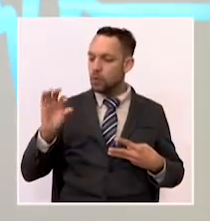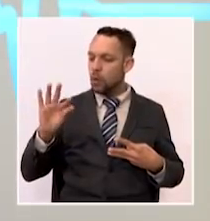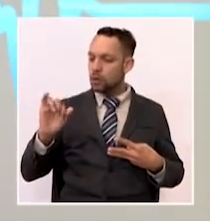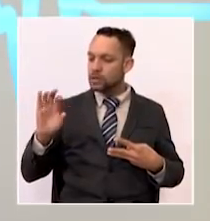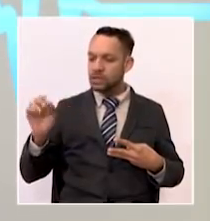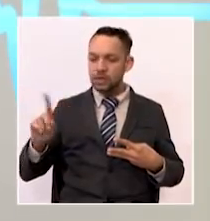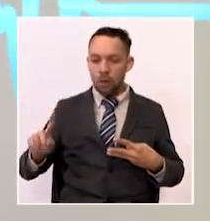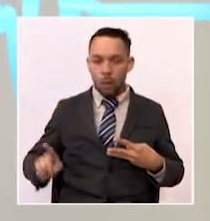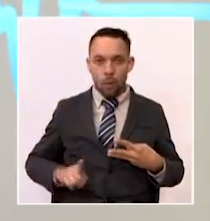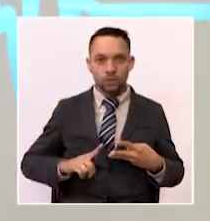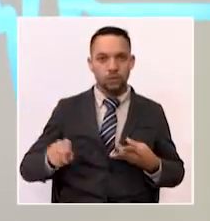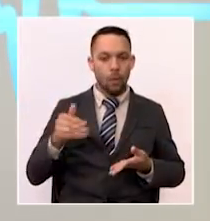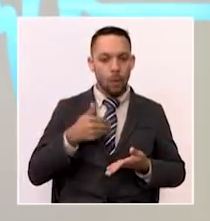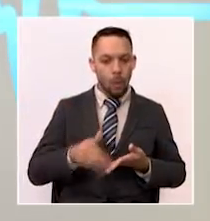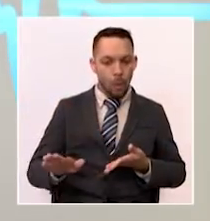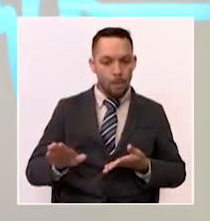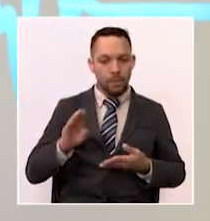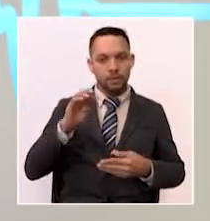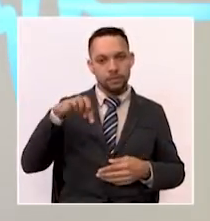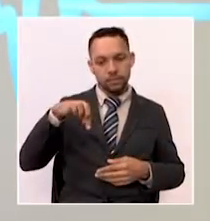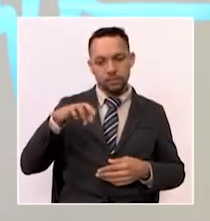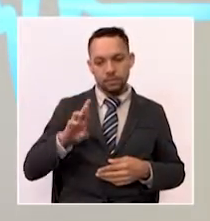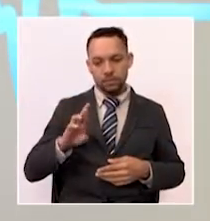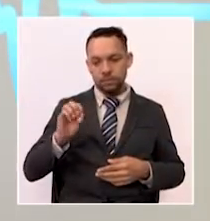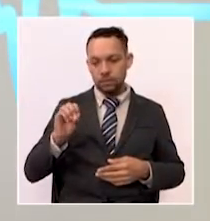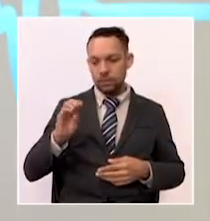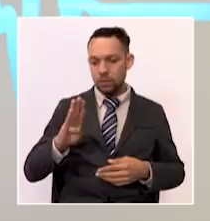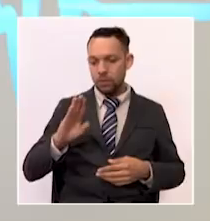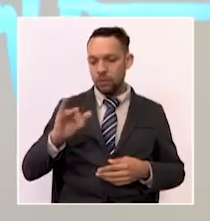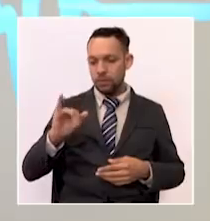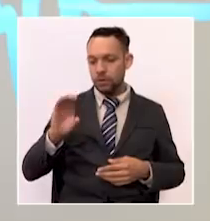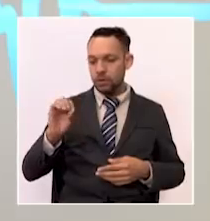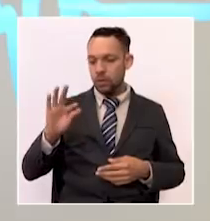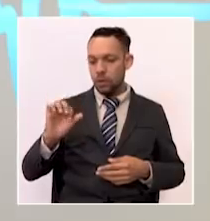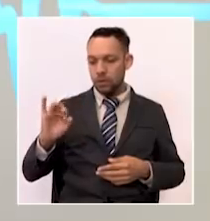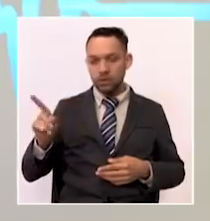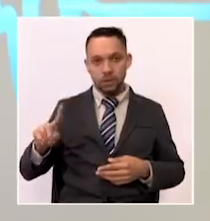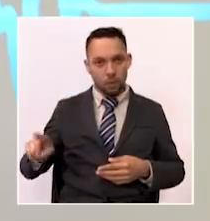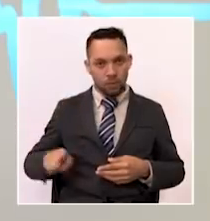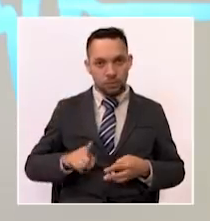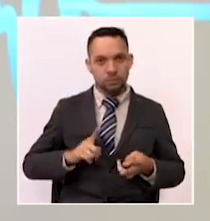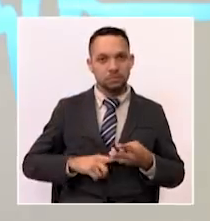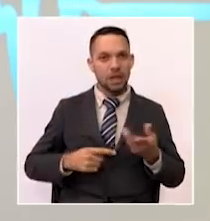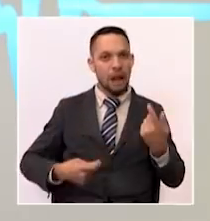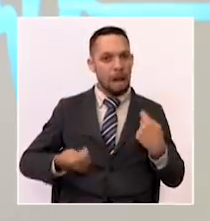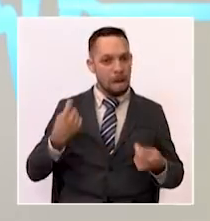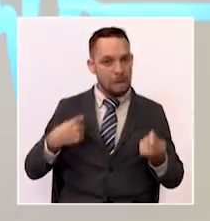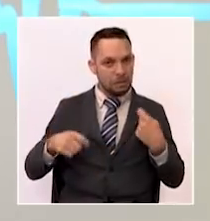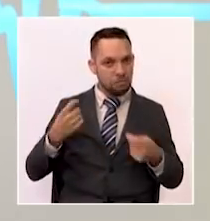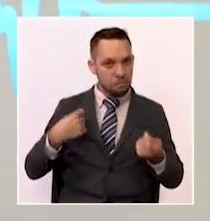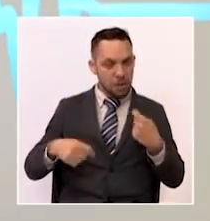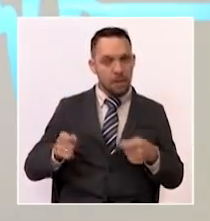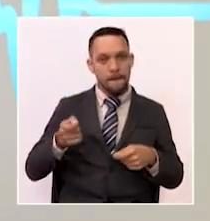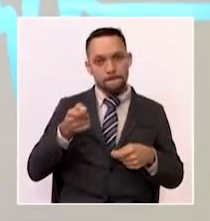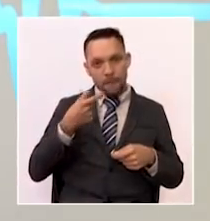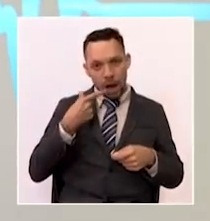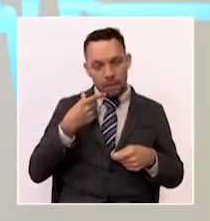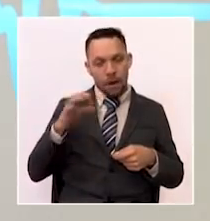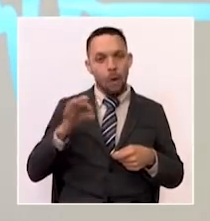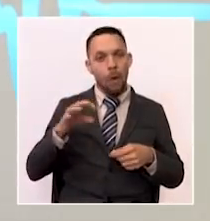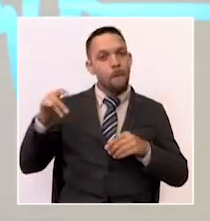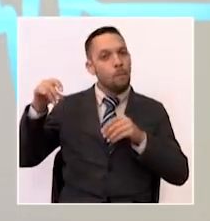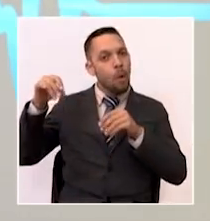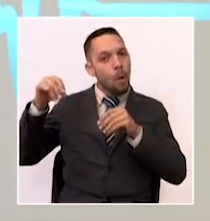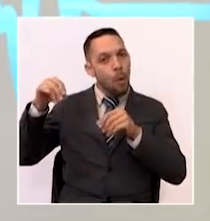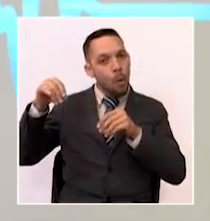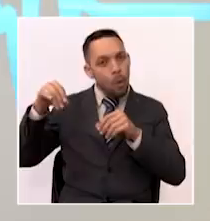antibiótico, vaya y cómprese un probiótico, cómprese un yogur con probióticos, venden los probióticos en capsulitas, los probióticos en polvo. Los probióticos